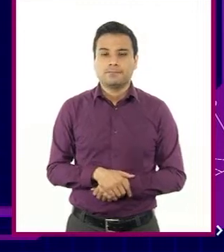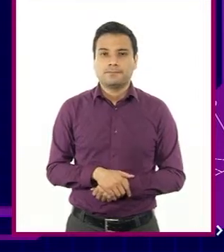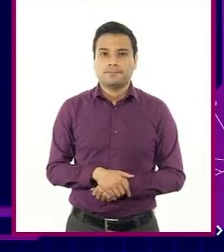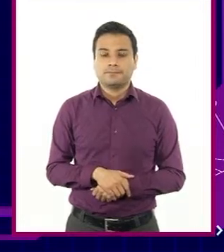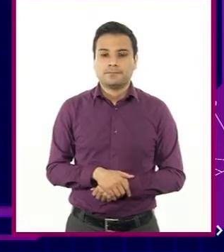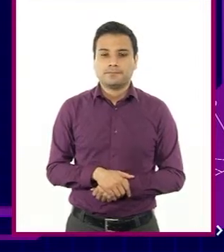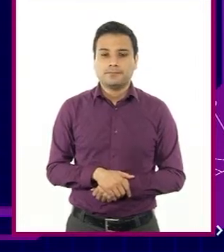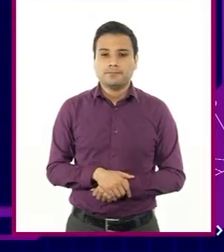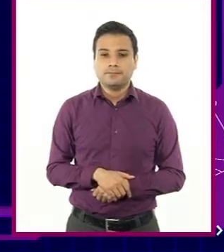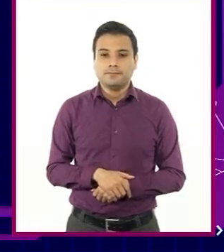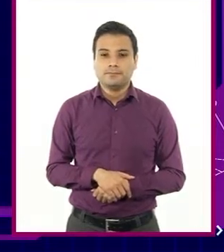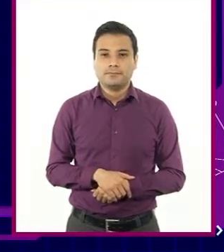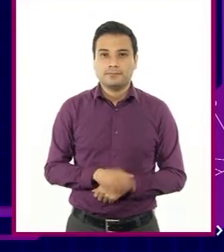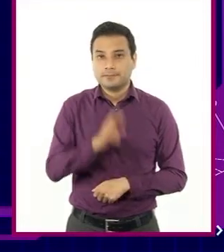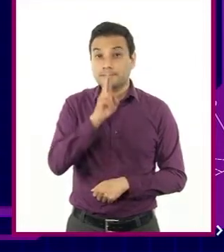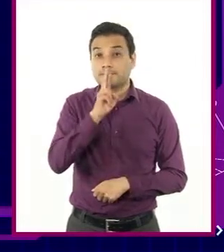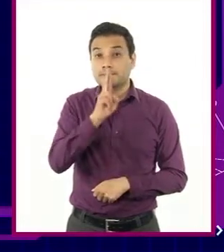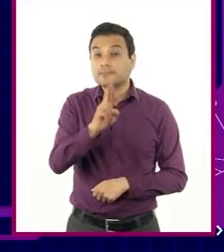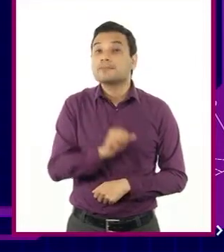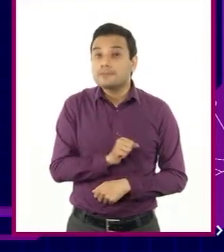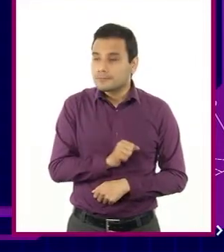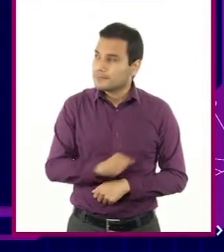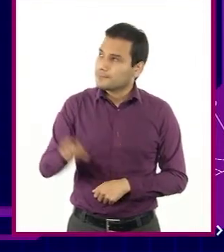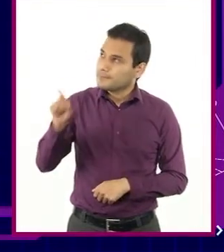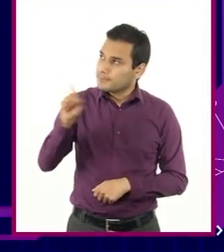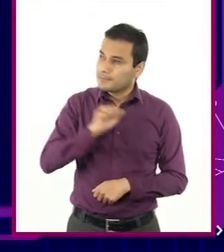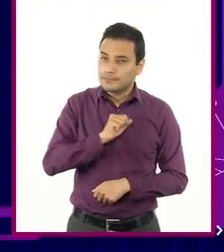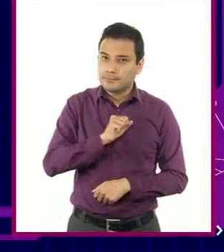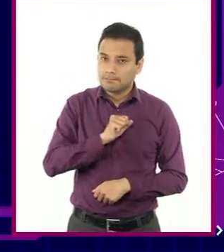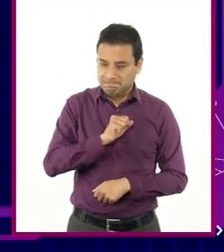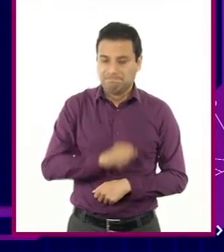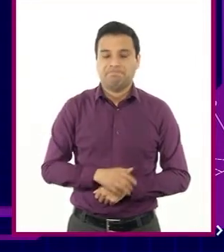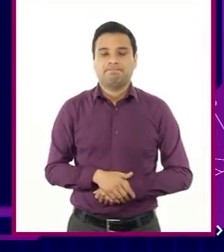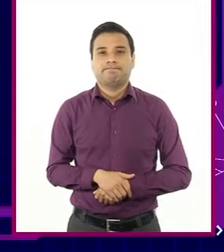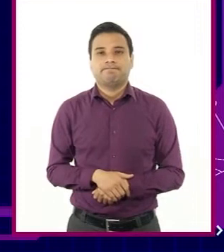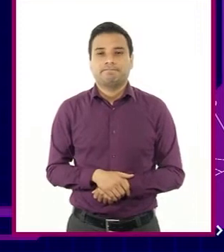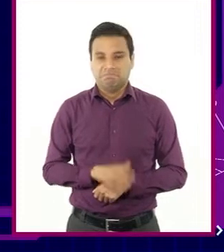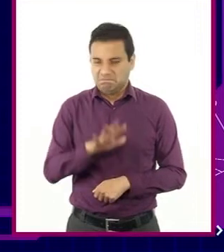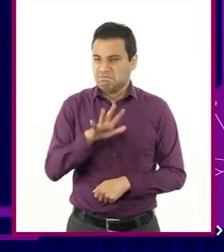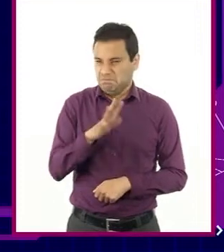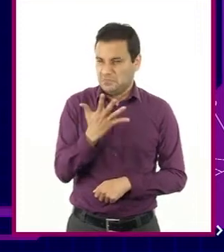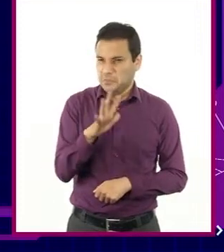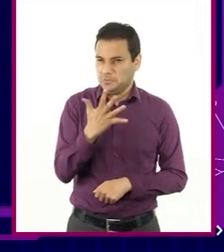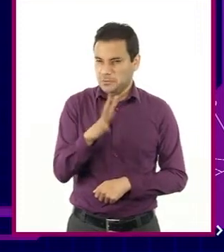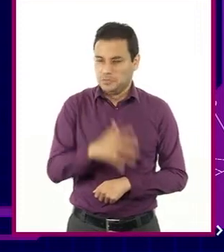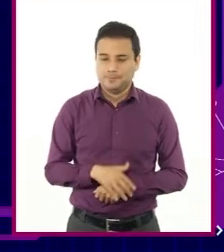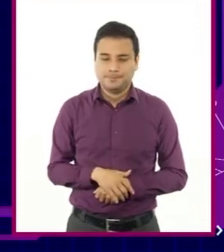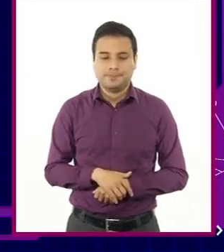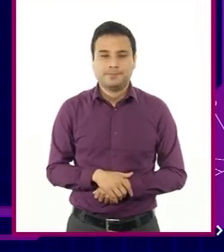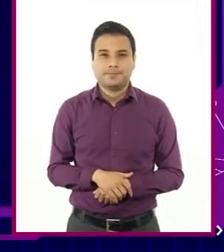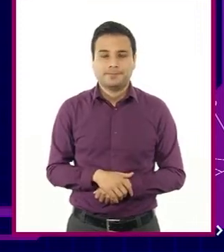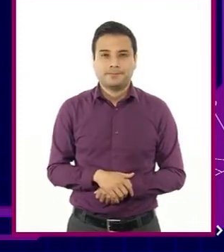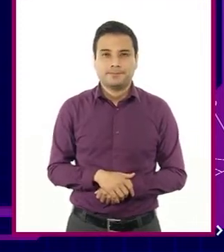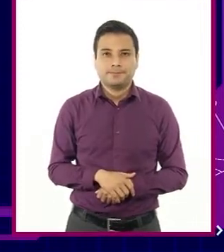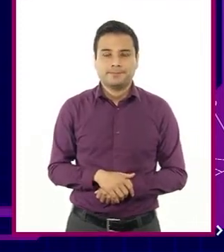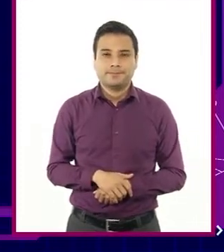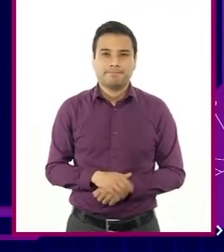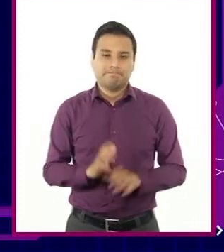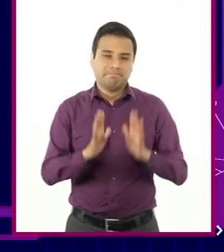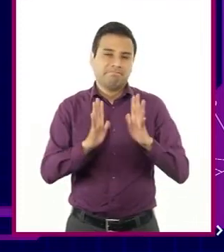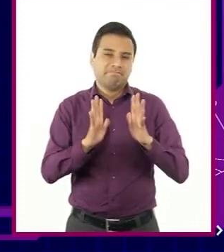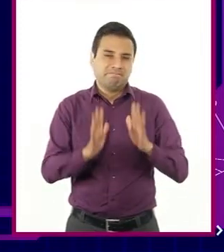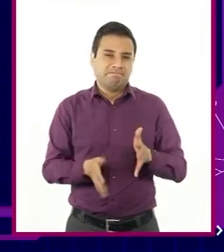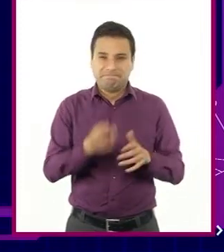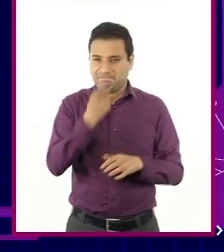0.3048. El cociente obtenido es 22.96 pies aproximadamente. Con esto podemos afirmar que